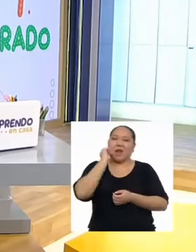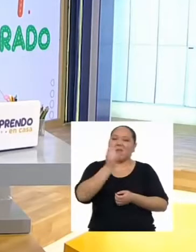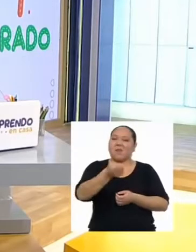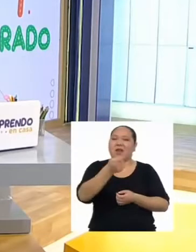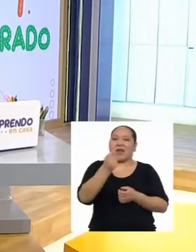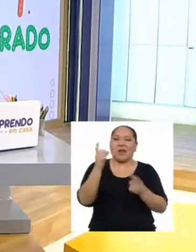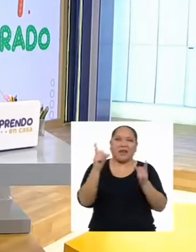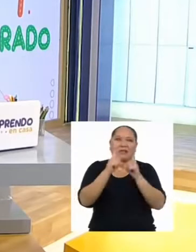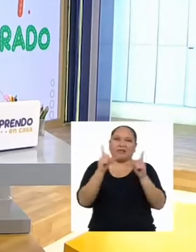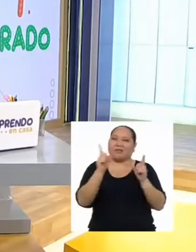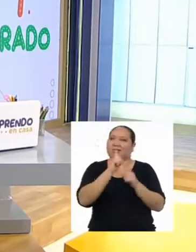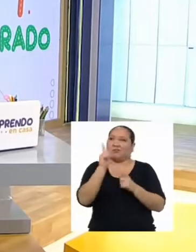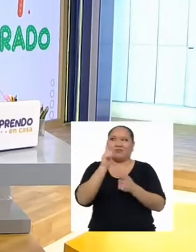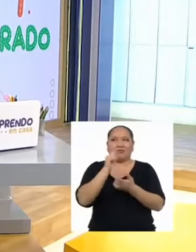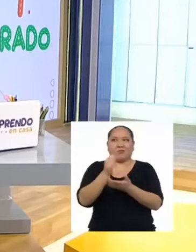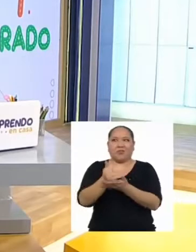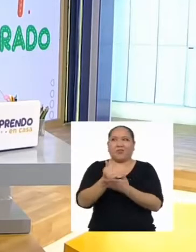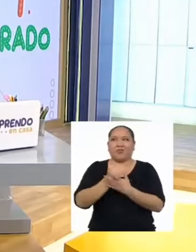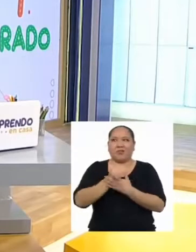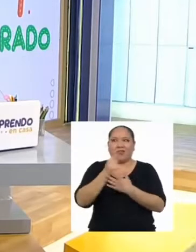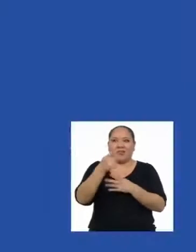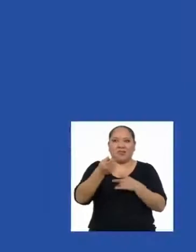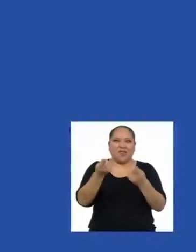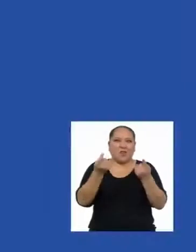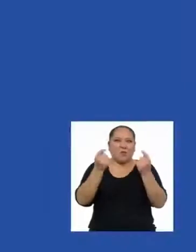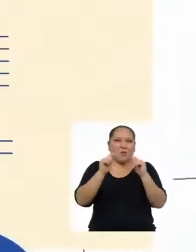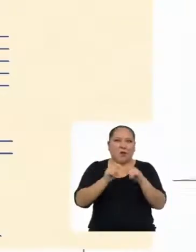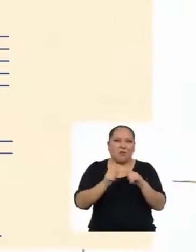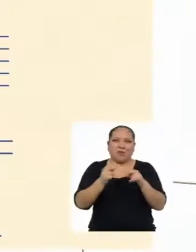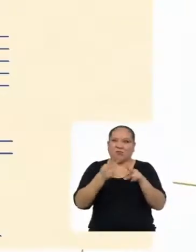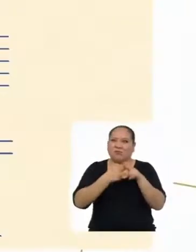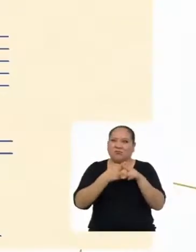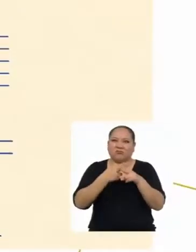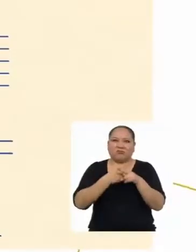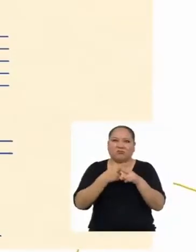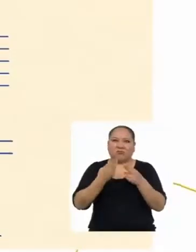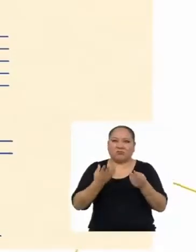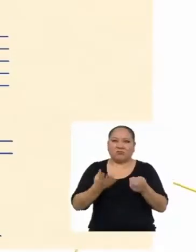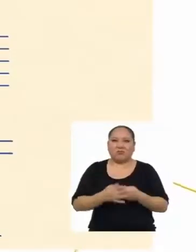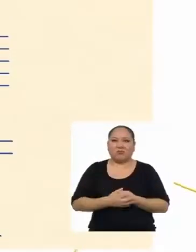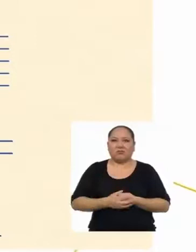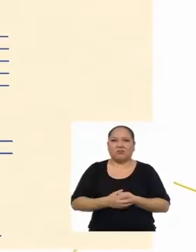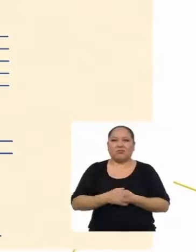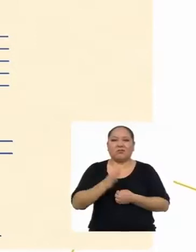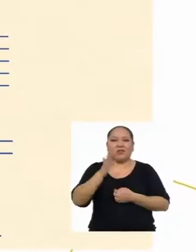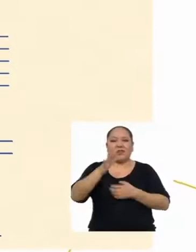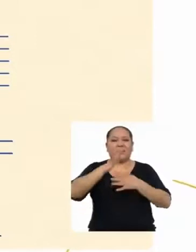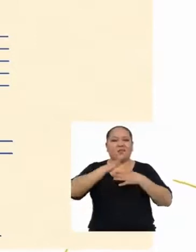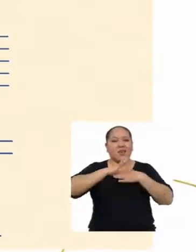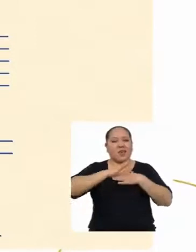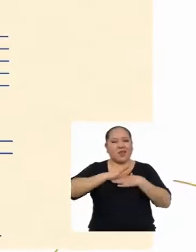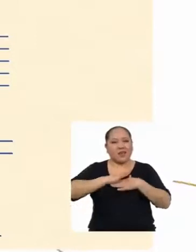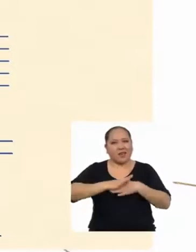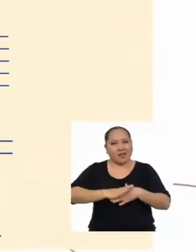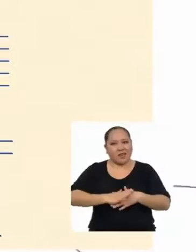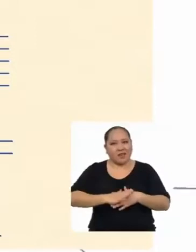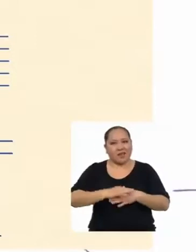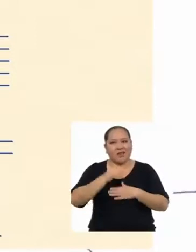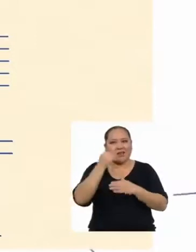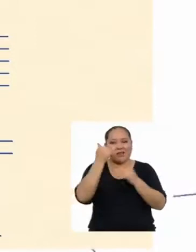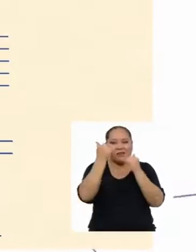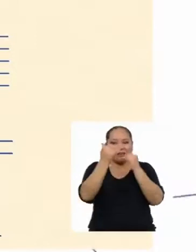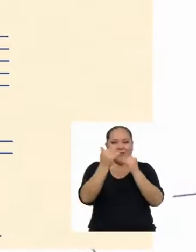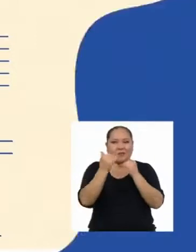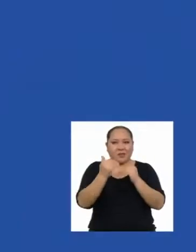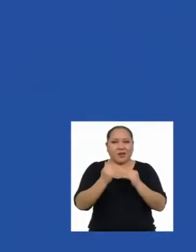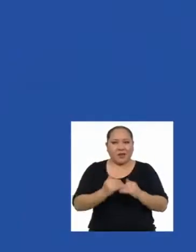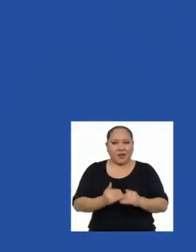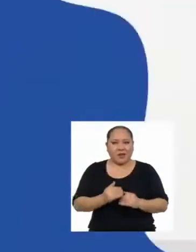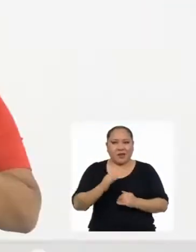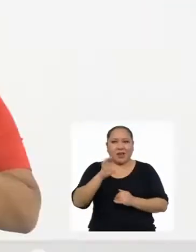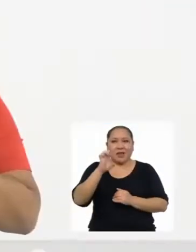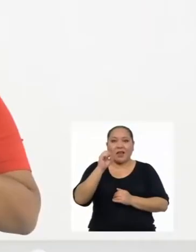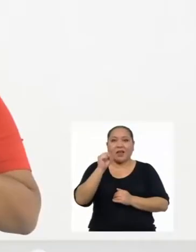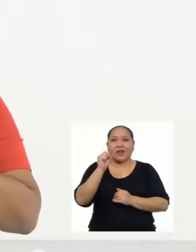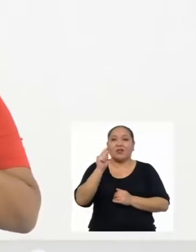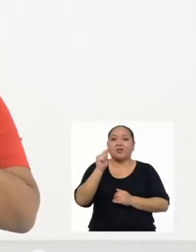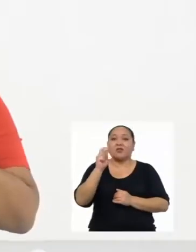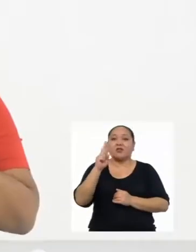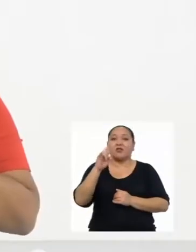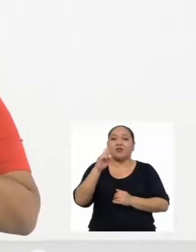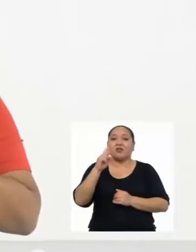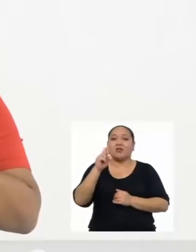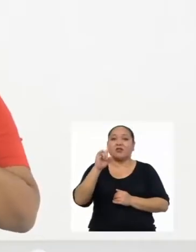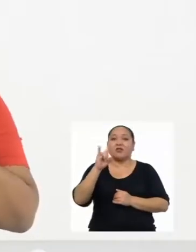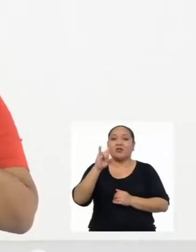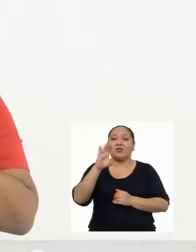pudo ayudar. Esa pausa sí que fue muy breve. No te preocupes, Rodrigo. La estructura es un gran avance. ¿Tienes